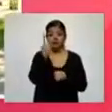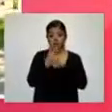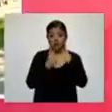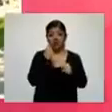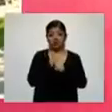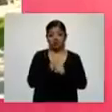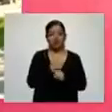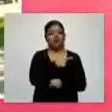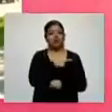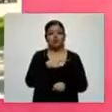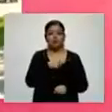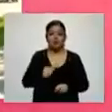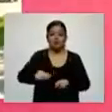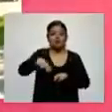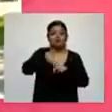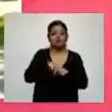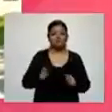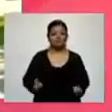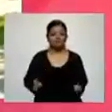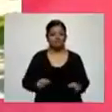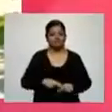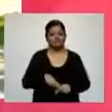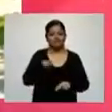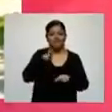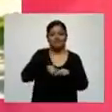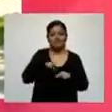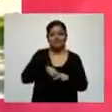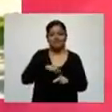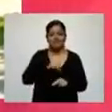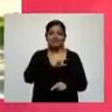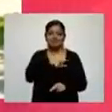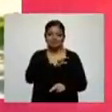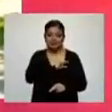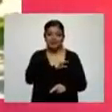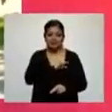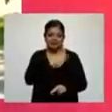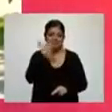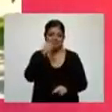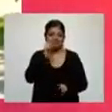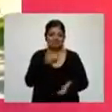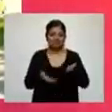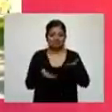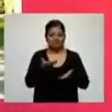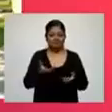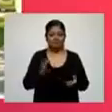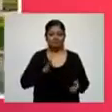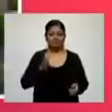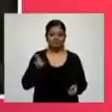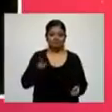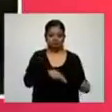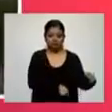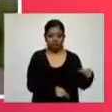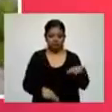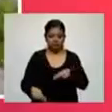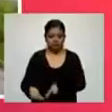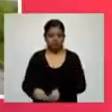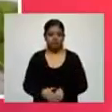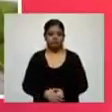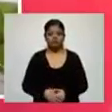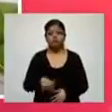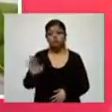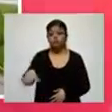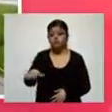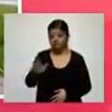2 años estén ubicados en una silla. Los portabebés que se colocan los cinturones de seguridad. Hija, acuérdate